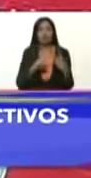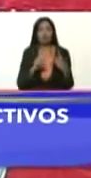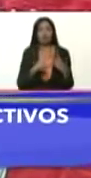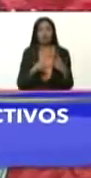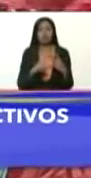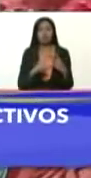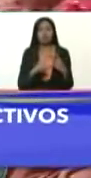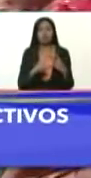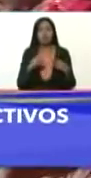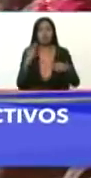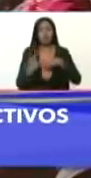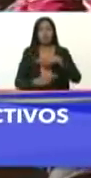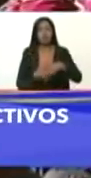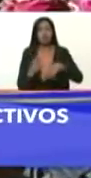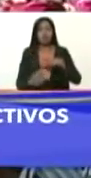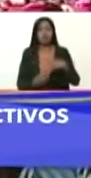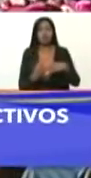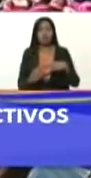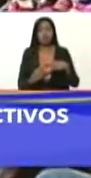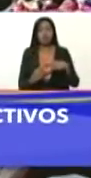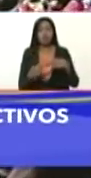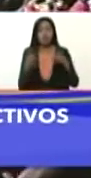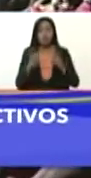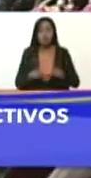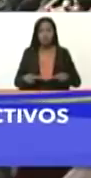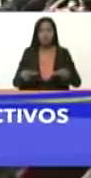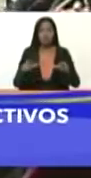la revolución en el campo